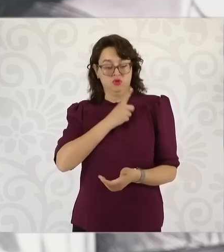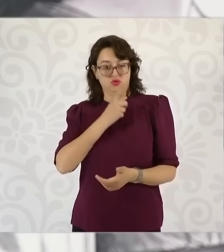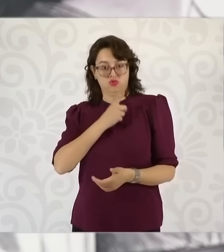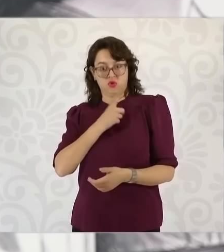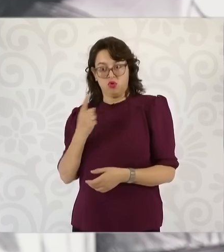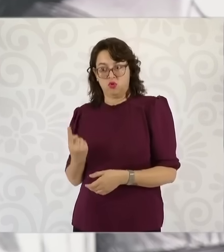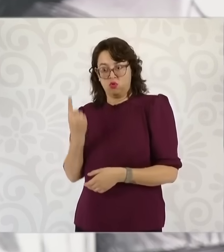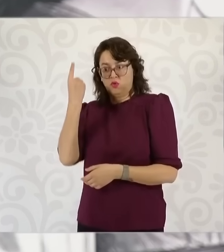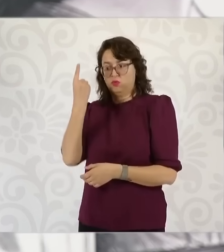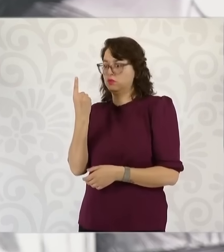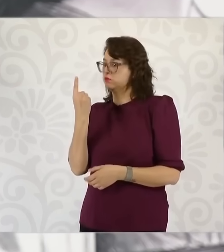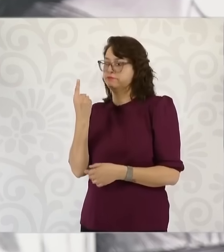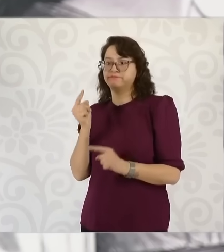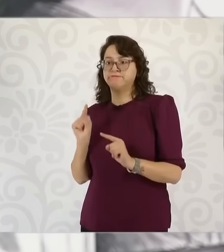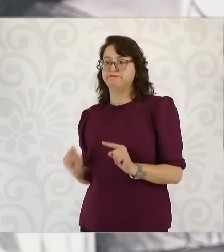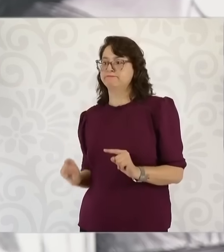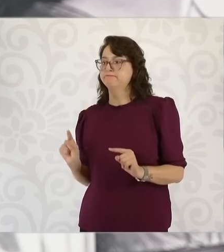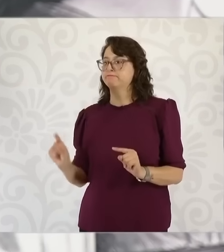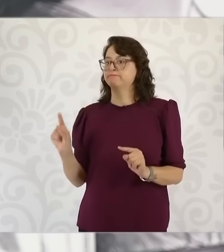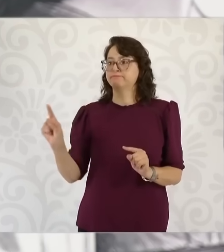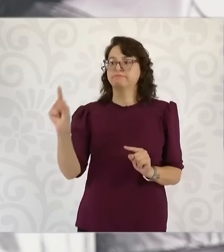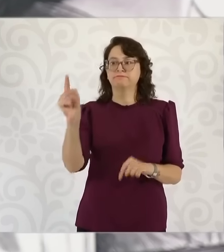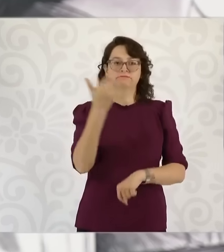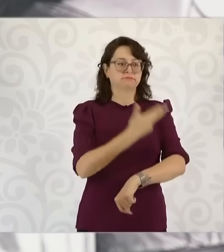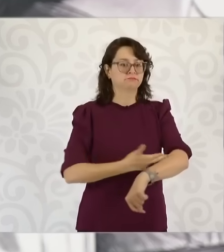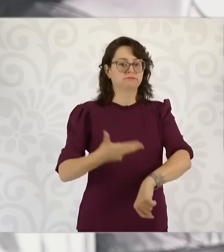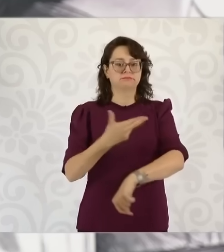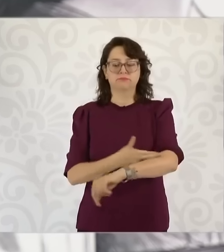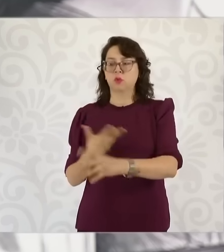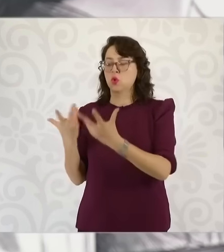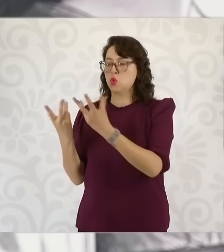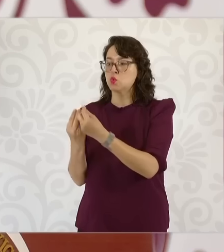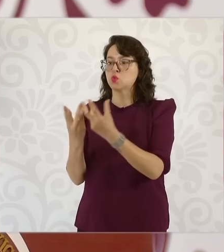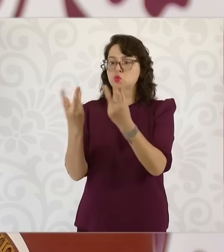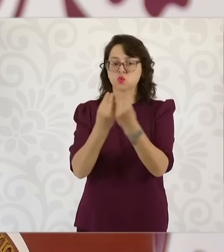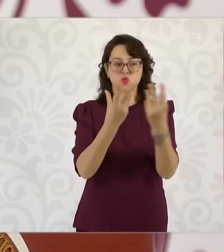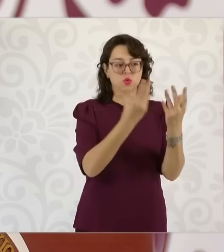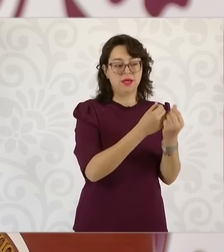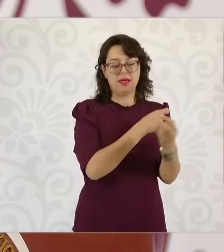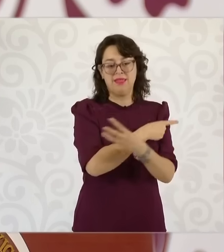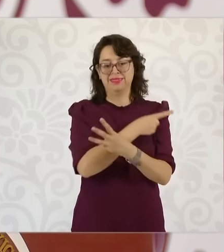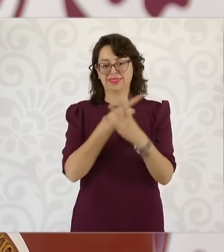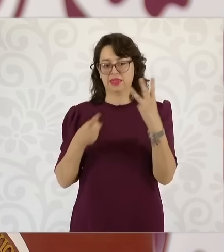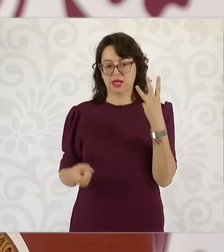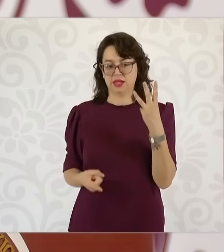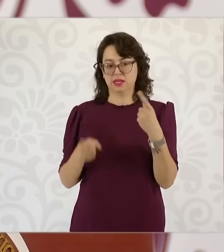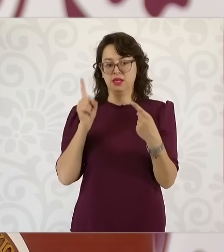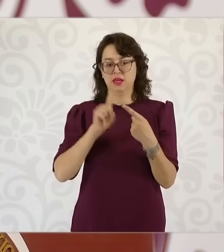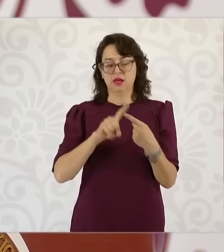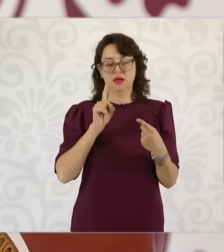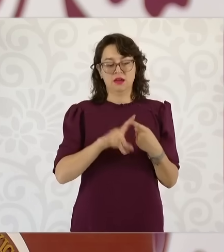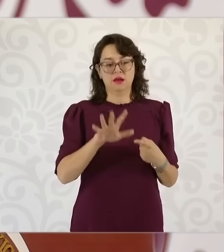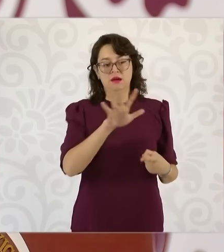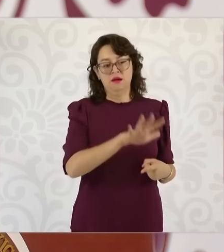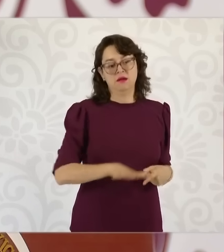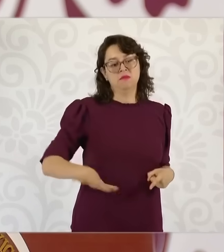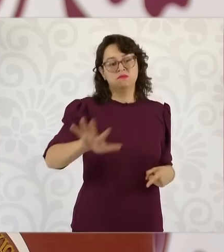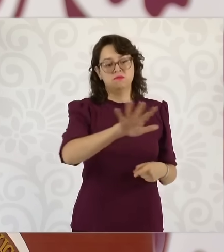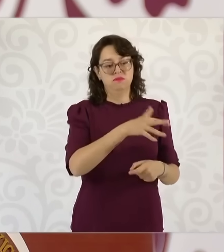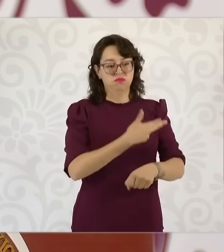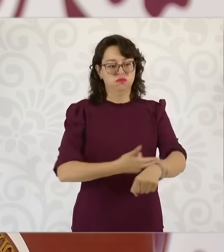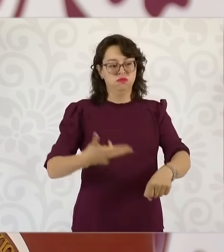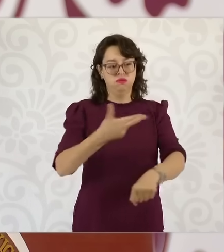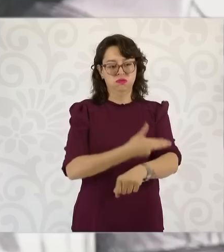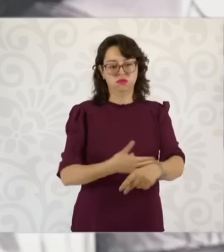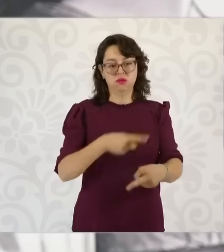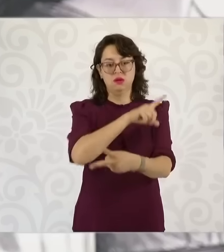una estrategia que nos ha pedido la presidenta impulsar, que consiste en 3 ejes. Gestión territorial, un modelo de atención médica